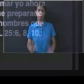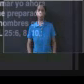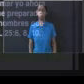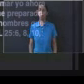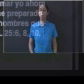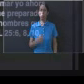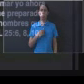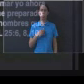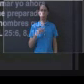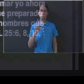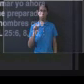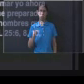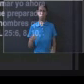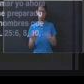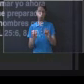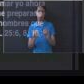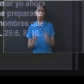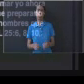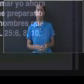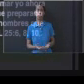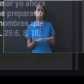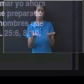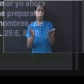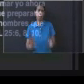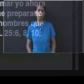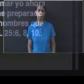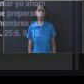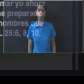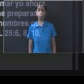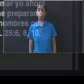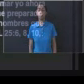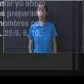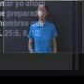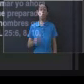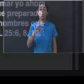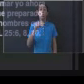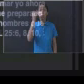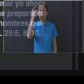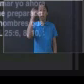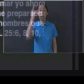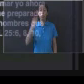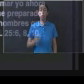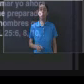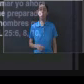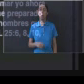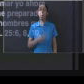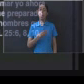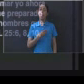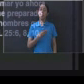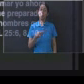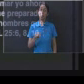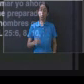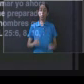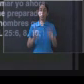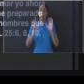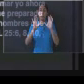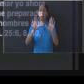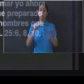Yo no le voy a dar nada. Entonces no entendió el mensaje de los diez jóvenes. Que es el diezmo.